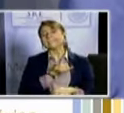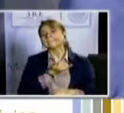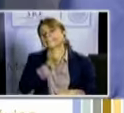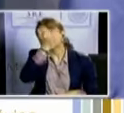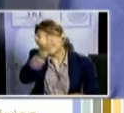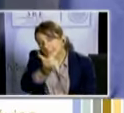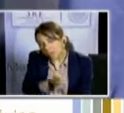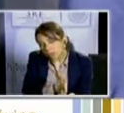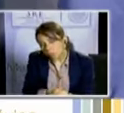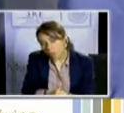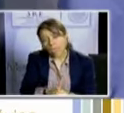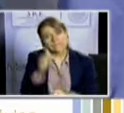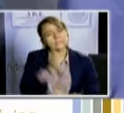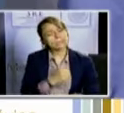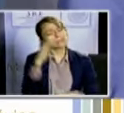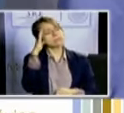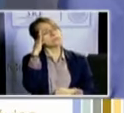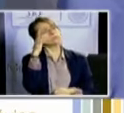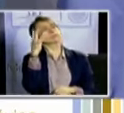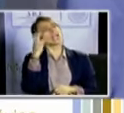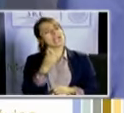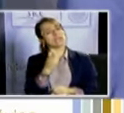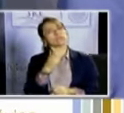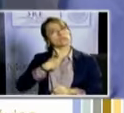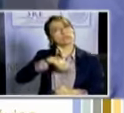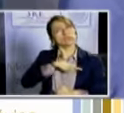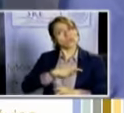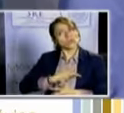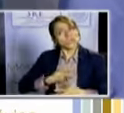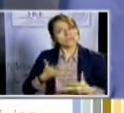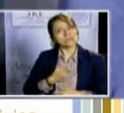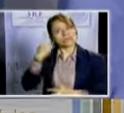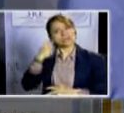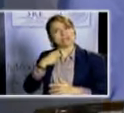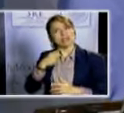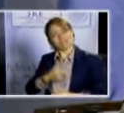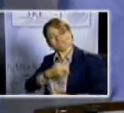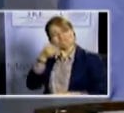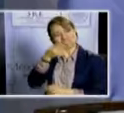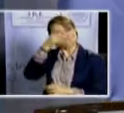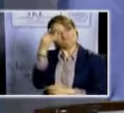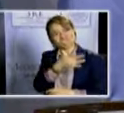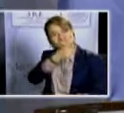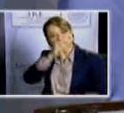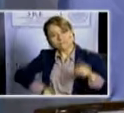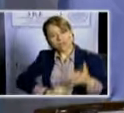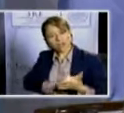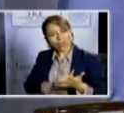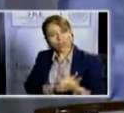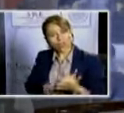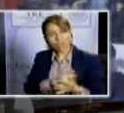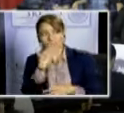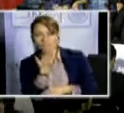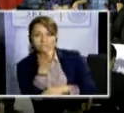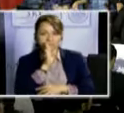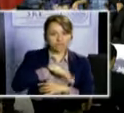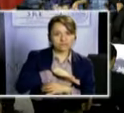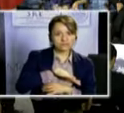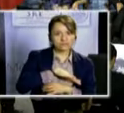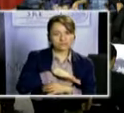fracaso esta lucha en contra del crimen organizado. Desde un inicio, yo recuerdo hace 20 años, se me hace una locura que se